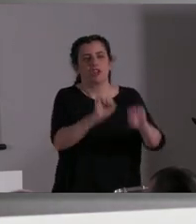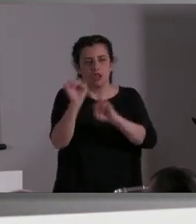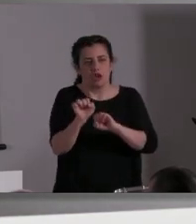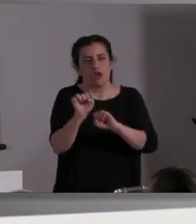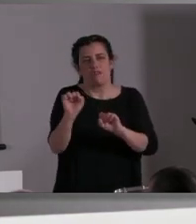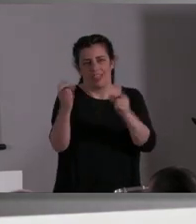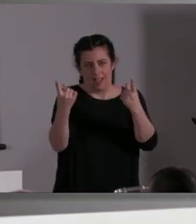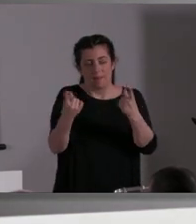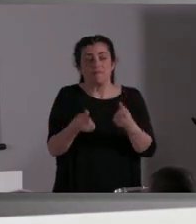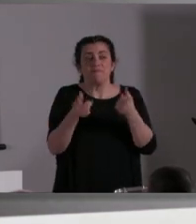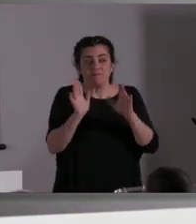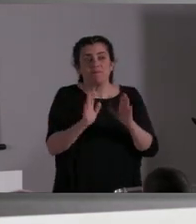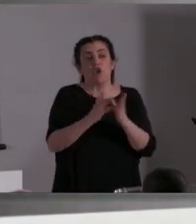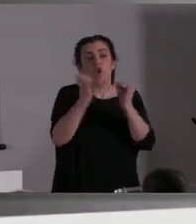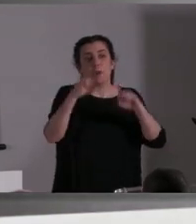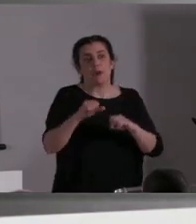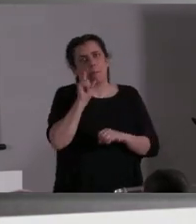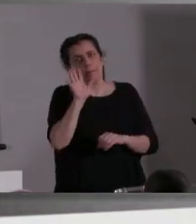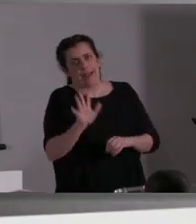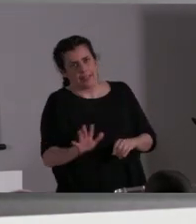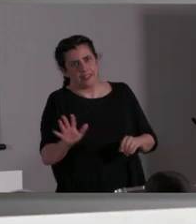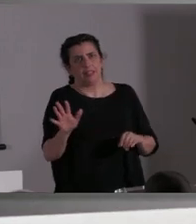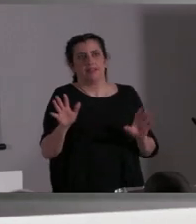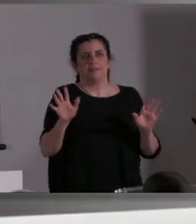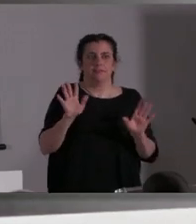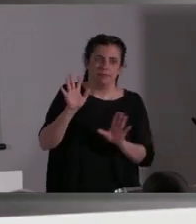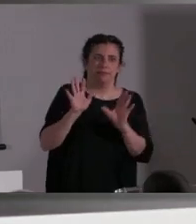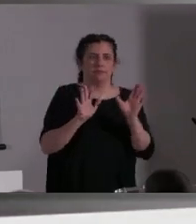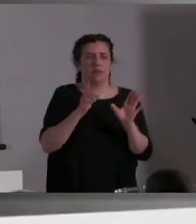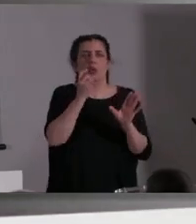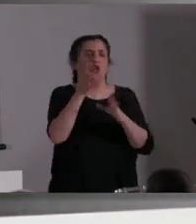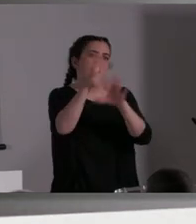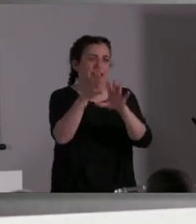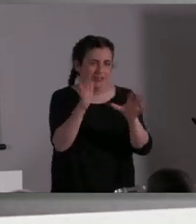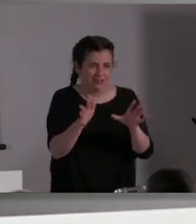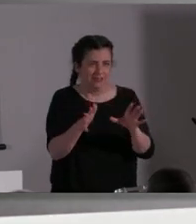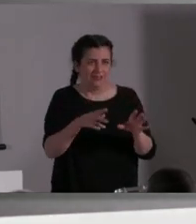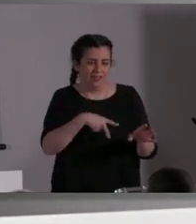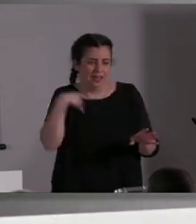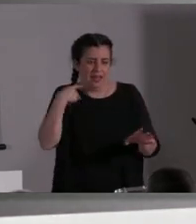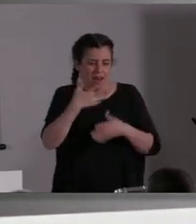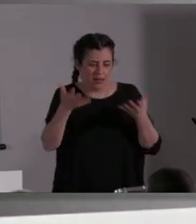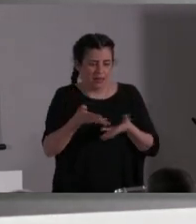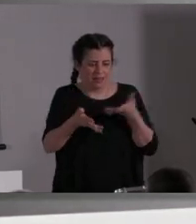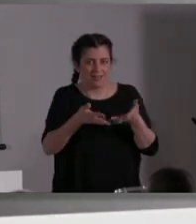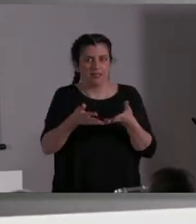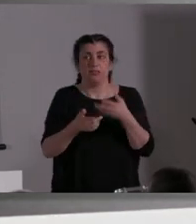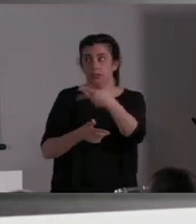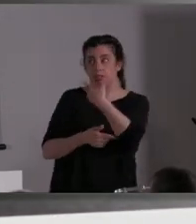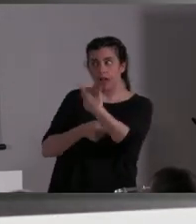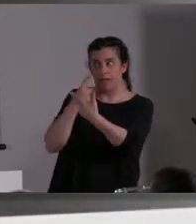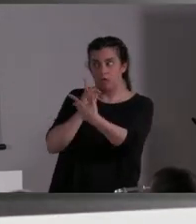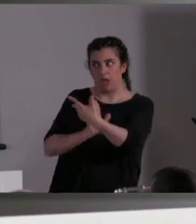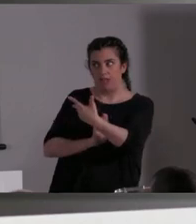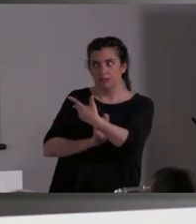el convenio parece ser, pero bueno, esto que cuento, clasí es de bar, ¿eh? Parece ser que el convenio... Estás grabado, Artur. Lo que va a